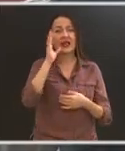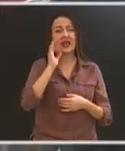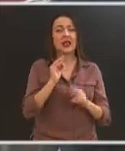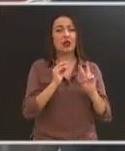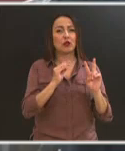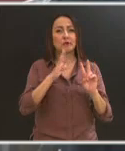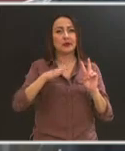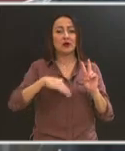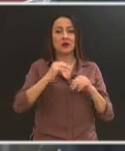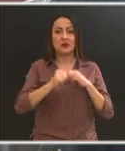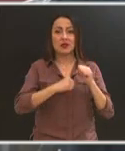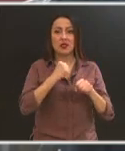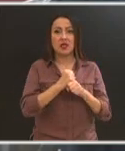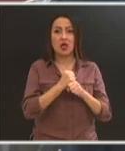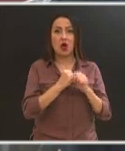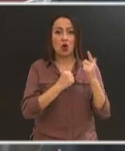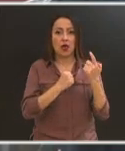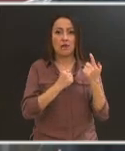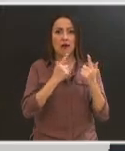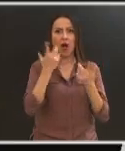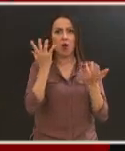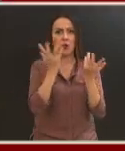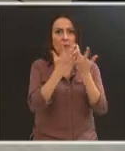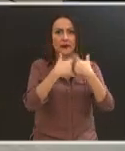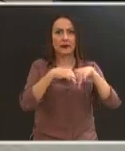2 menores de edad con armas automáticas.